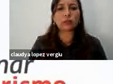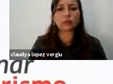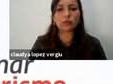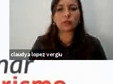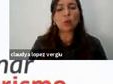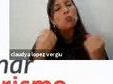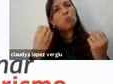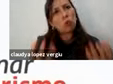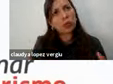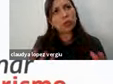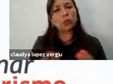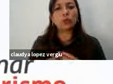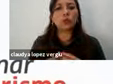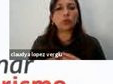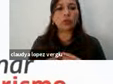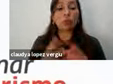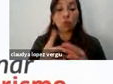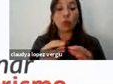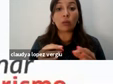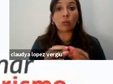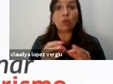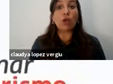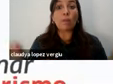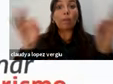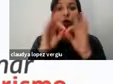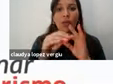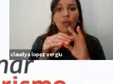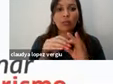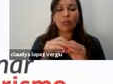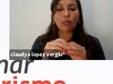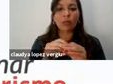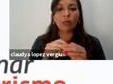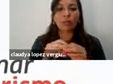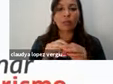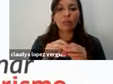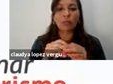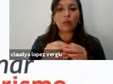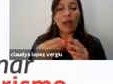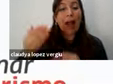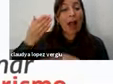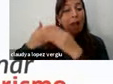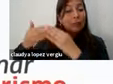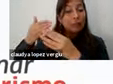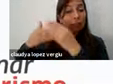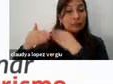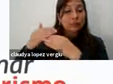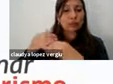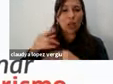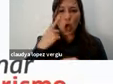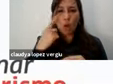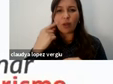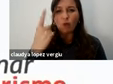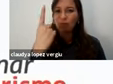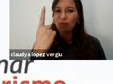Bueno, es muy interesante el impacto que se ha dado, dado que antiguamente el hombre era el